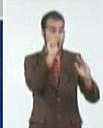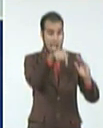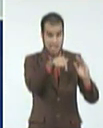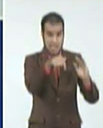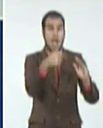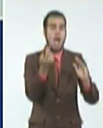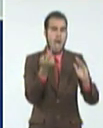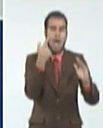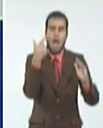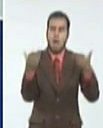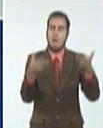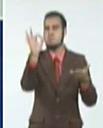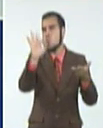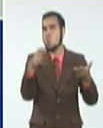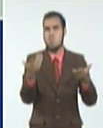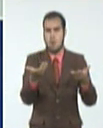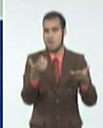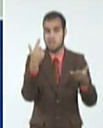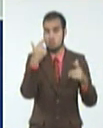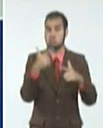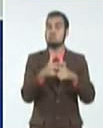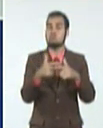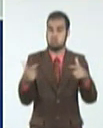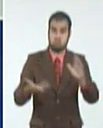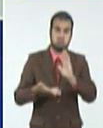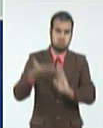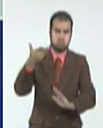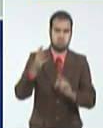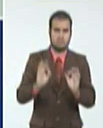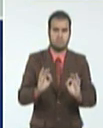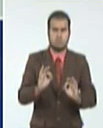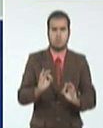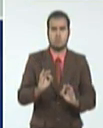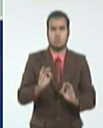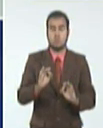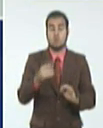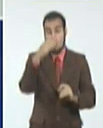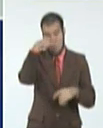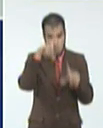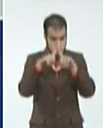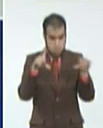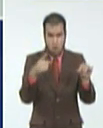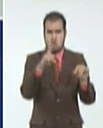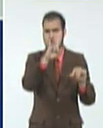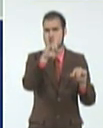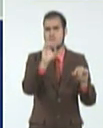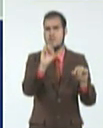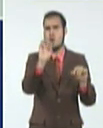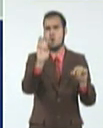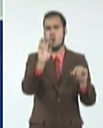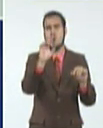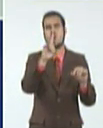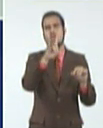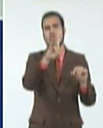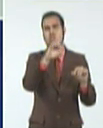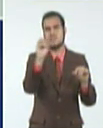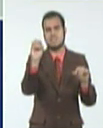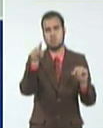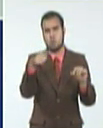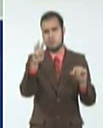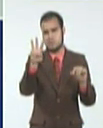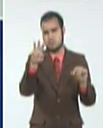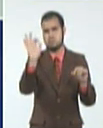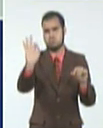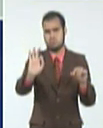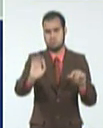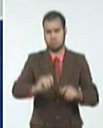días a 900,3 por 100.000 habitantes. Tasa de incidencia muy